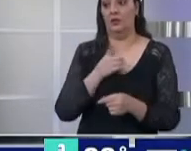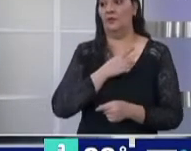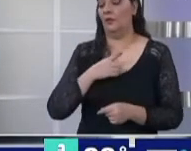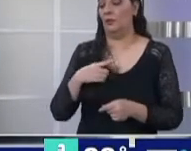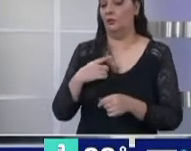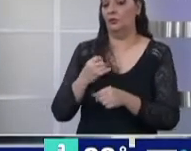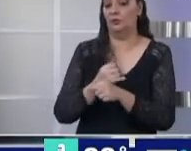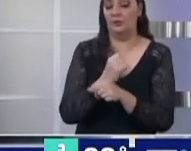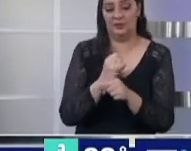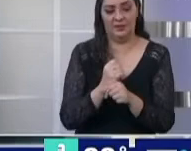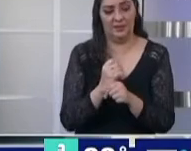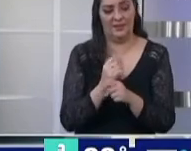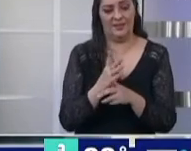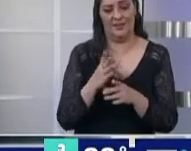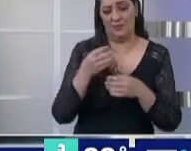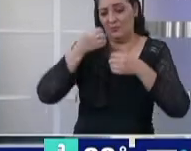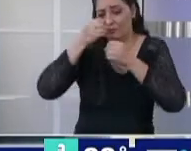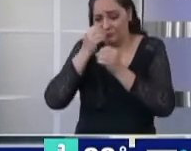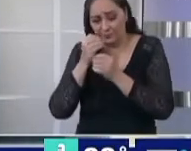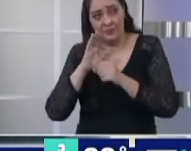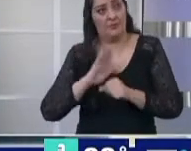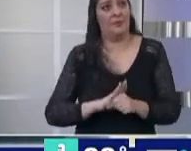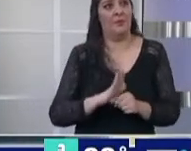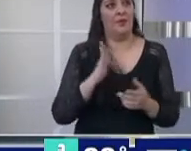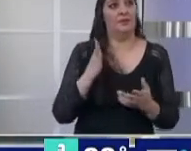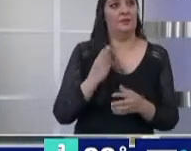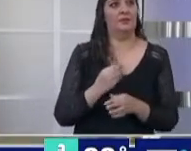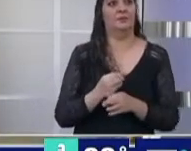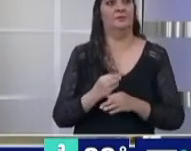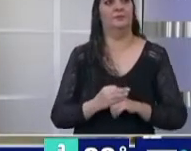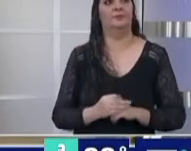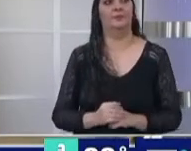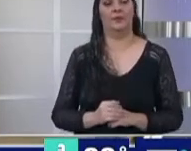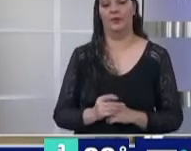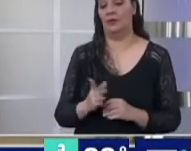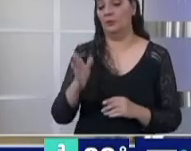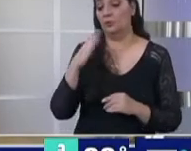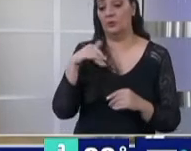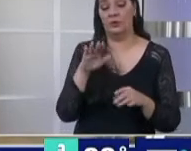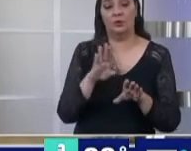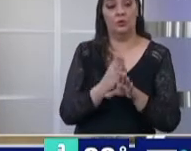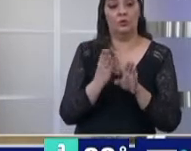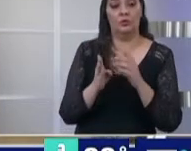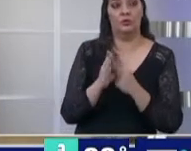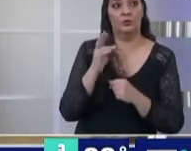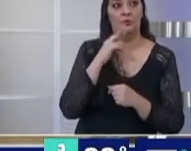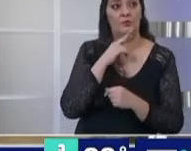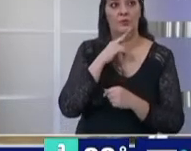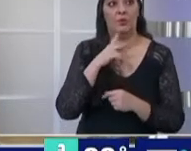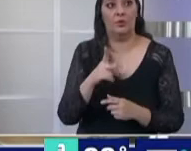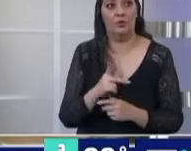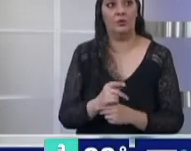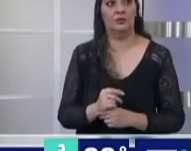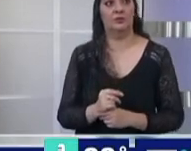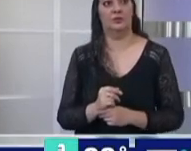hecho, tenemos ya unos protocolos de investigación en vacunas, de dos vacunas, una alemana y una china que vamos a realizar.